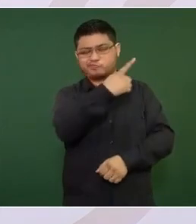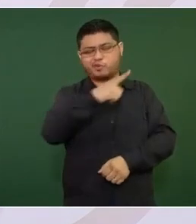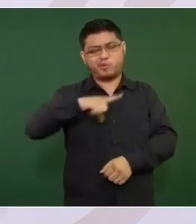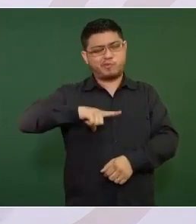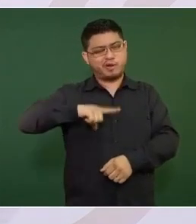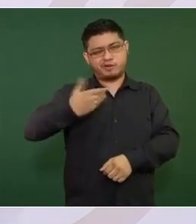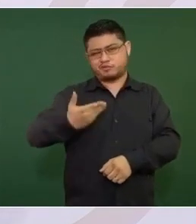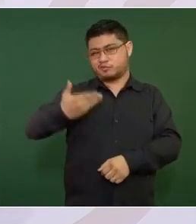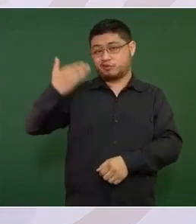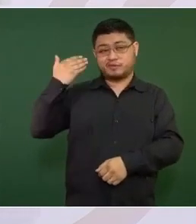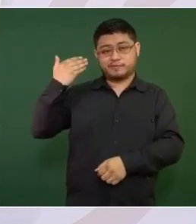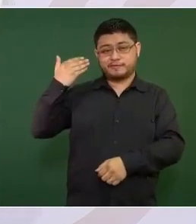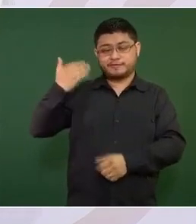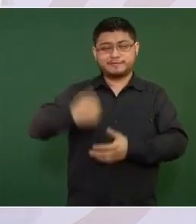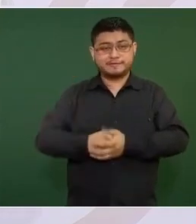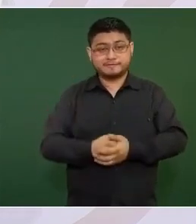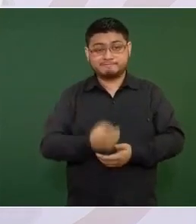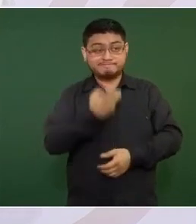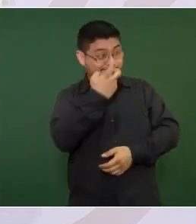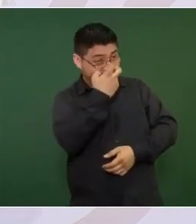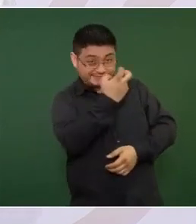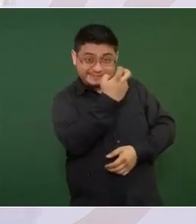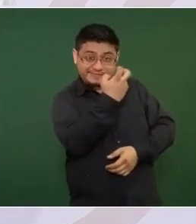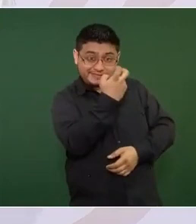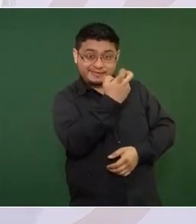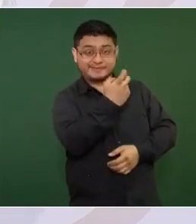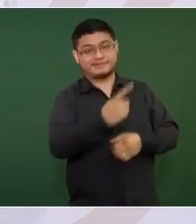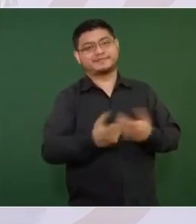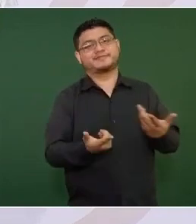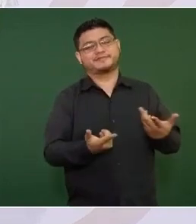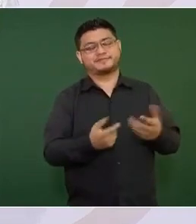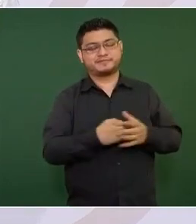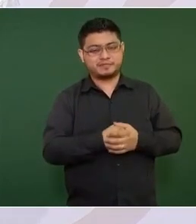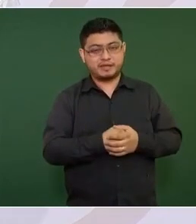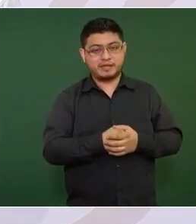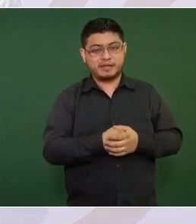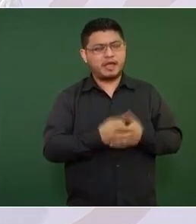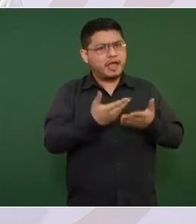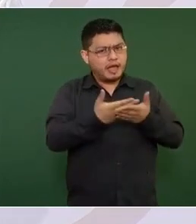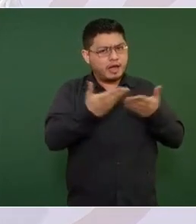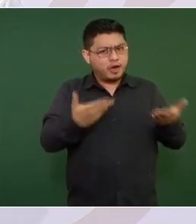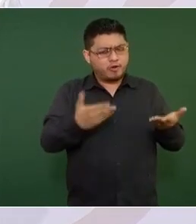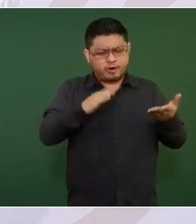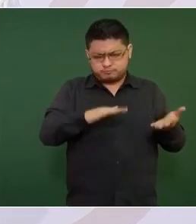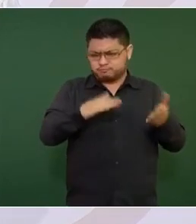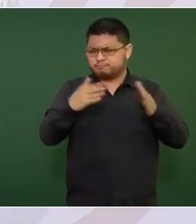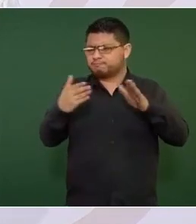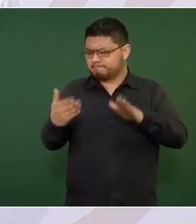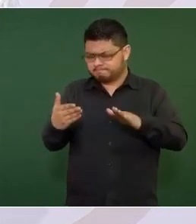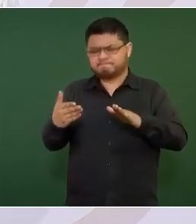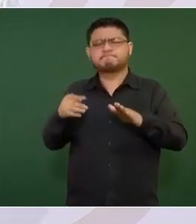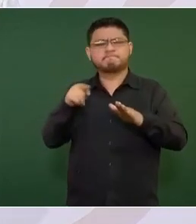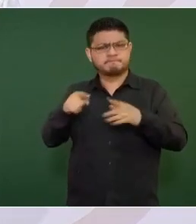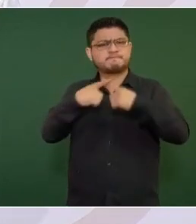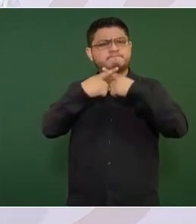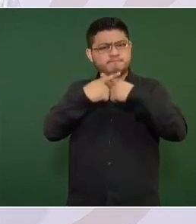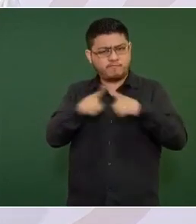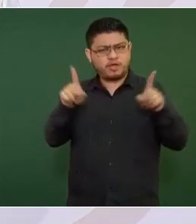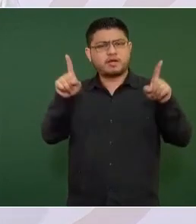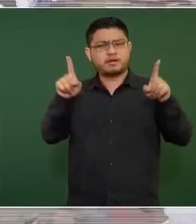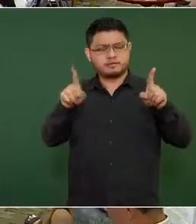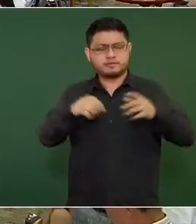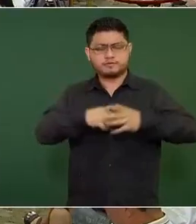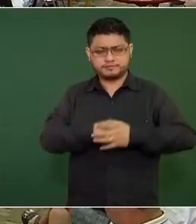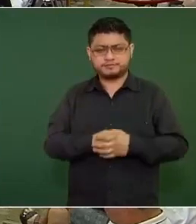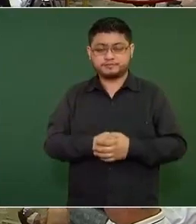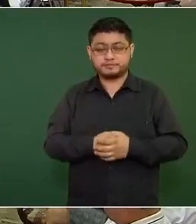En eso fundamentalmente ha consistido el éxito del gobierno de la transformación.